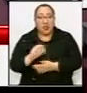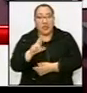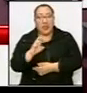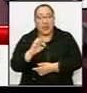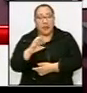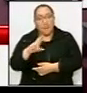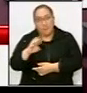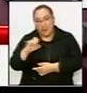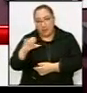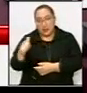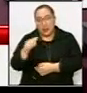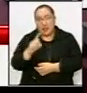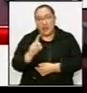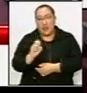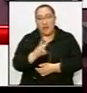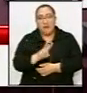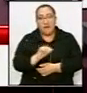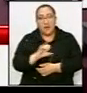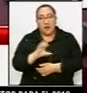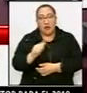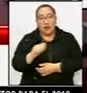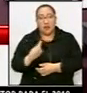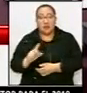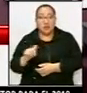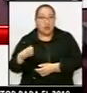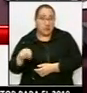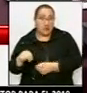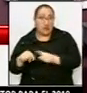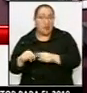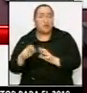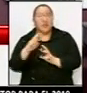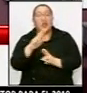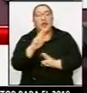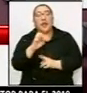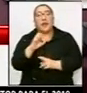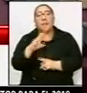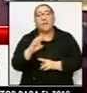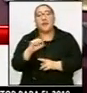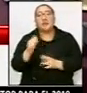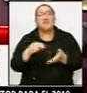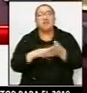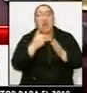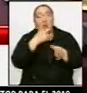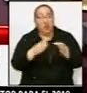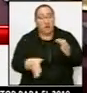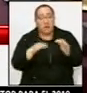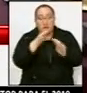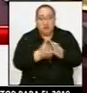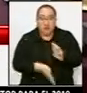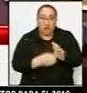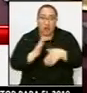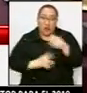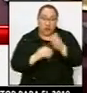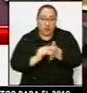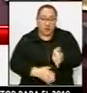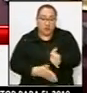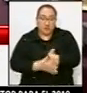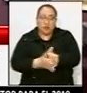Vilcazán, que es una represa que se ha venido trabajando muchísimo